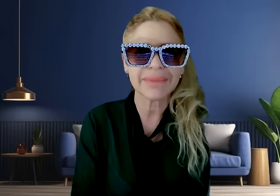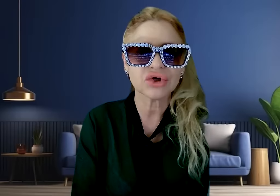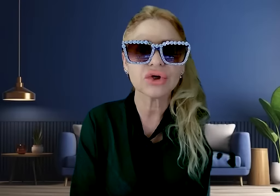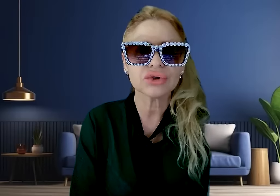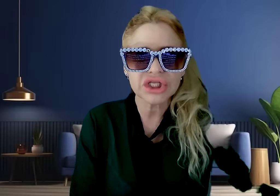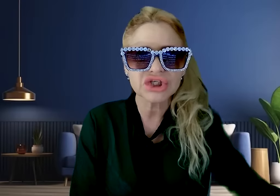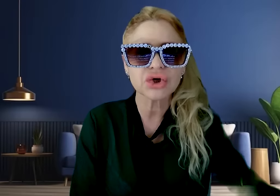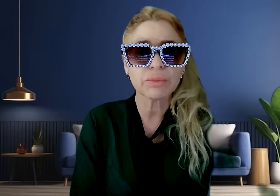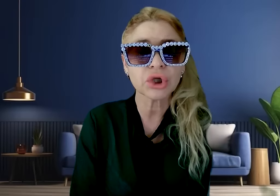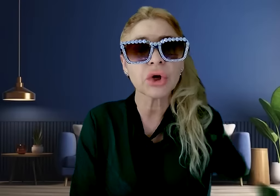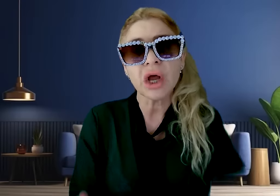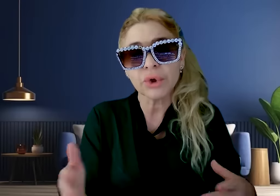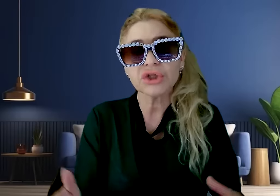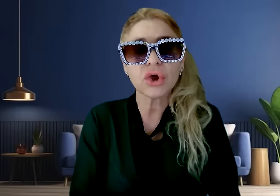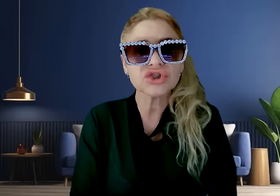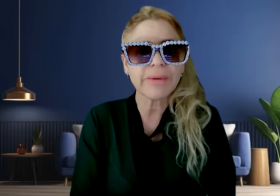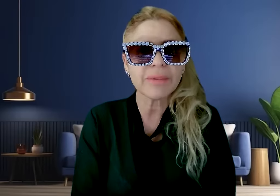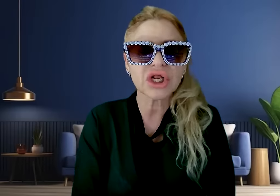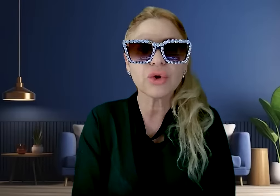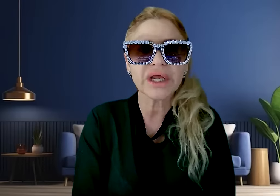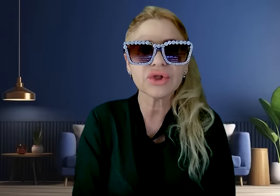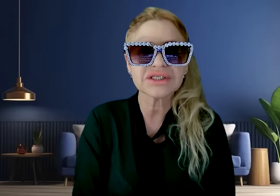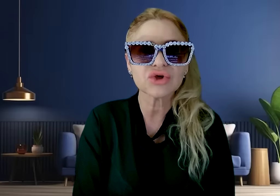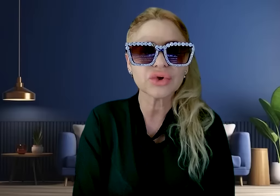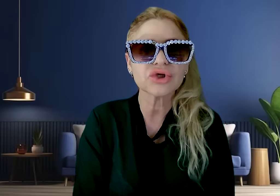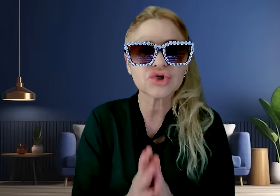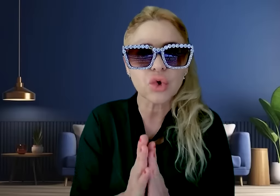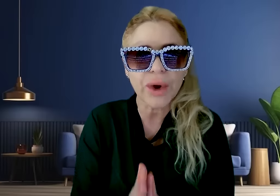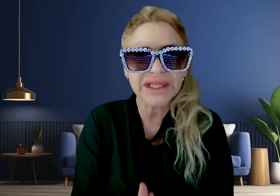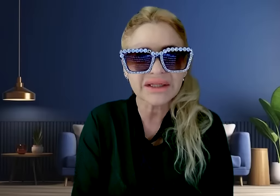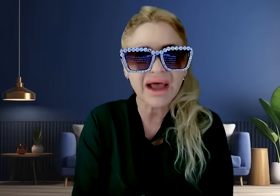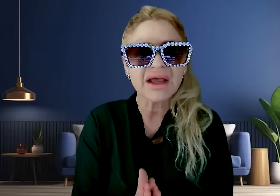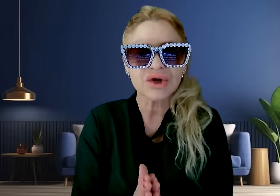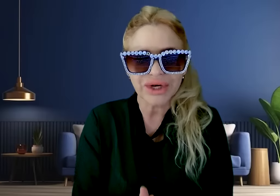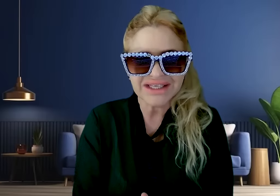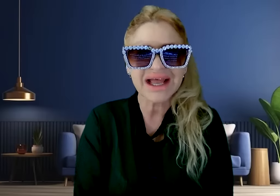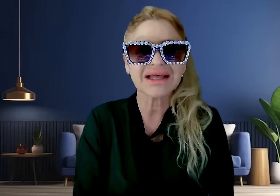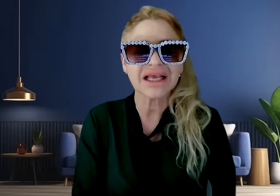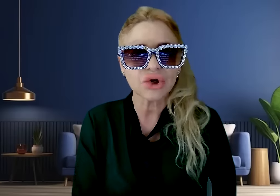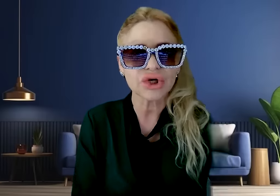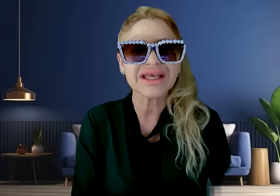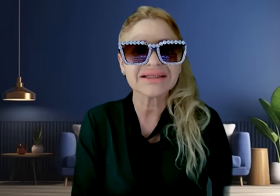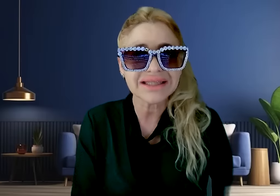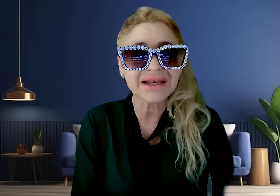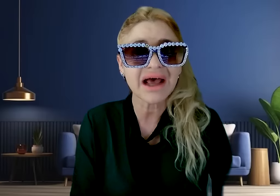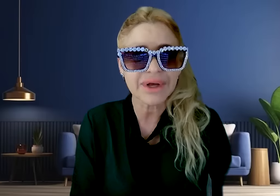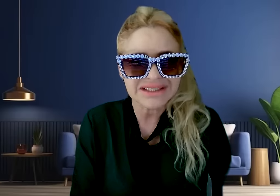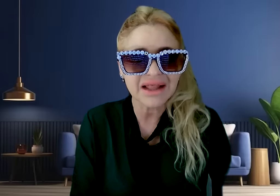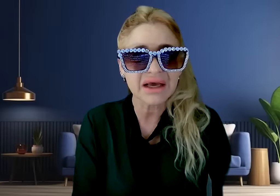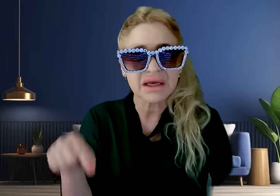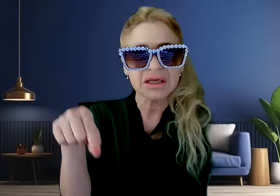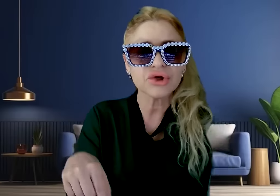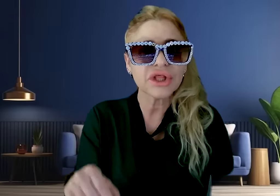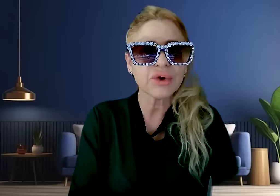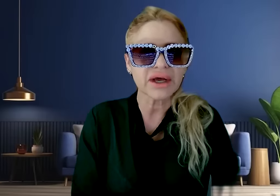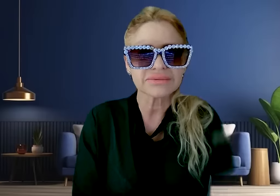se apretó dicho botón, porque todos sabemos que el gobierno de Estados Unidos cuenta con esta tecnología tan